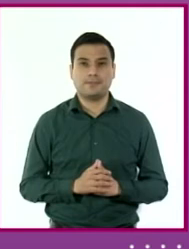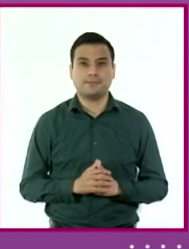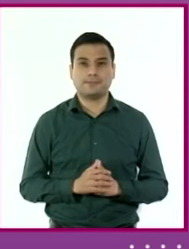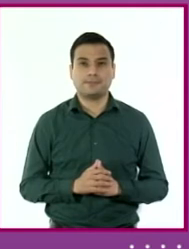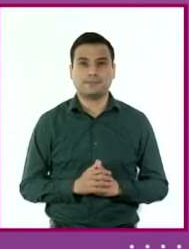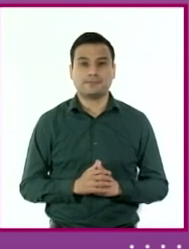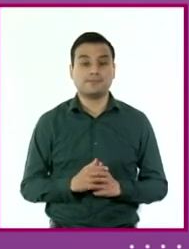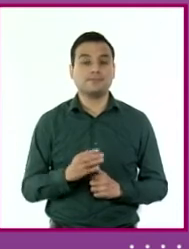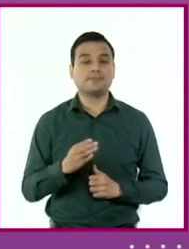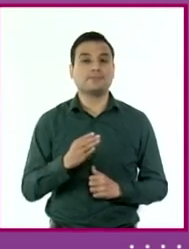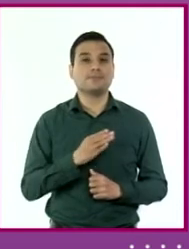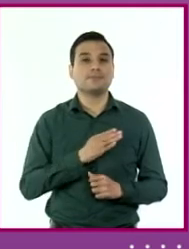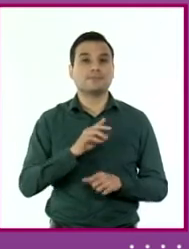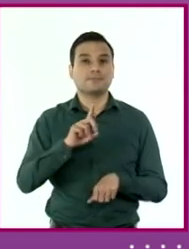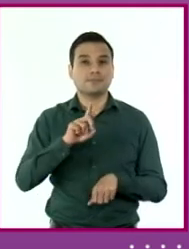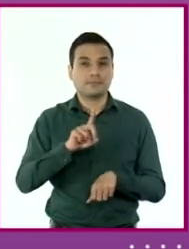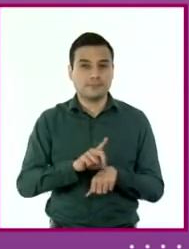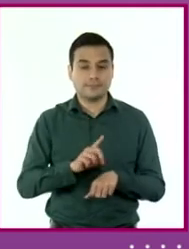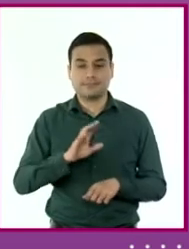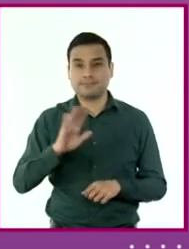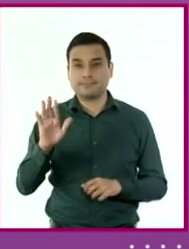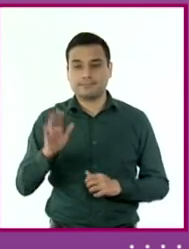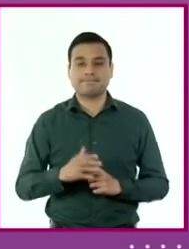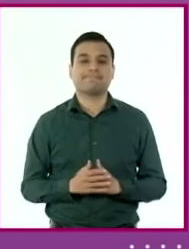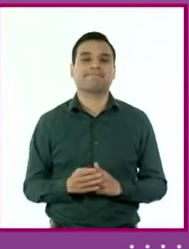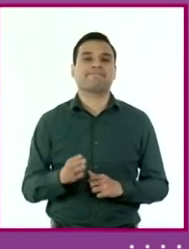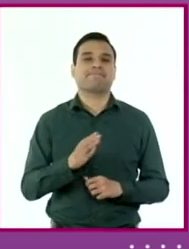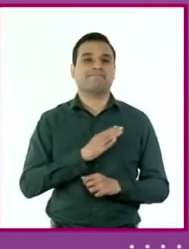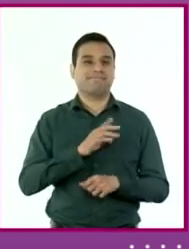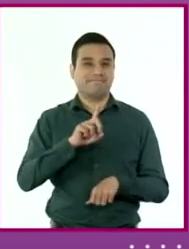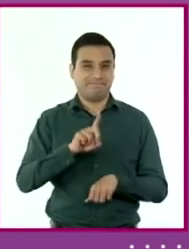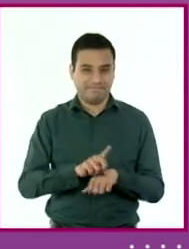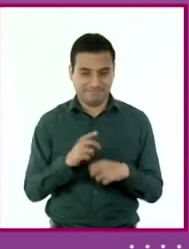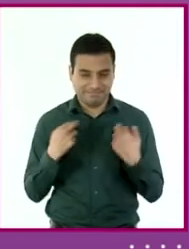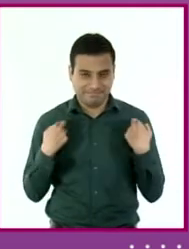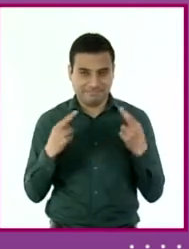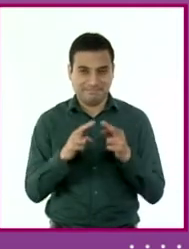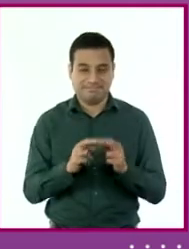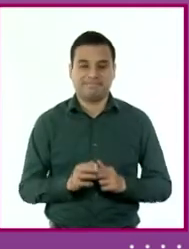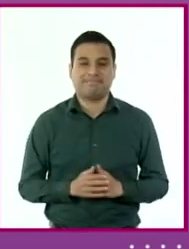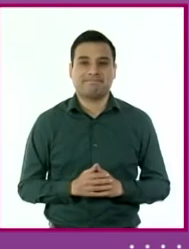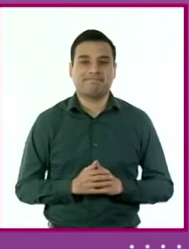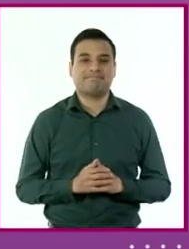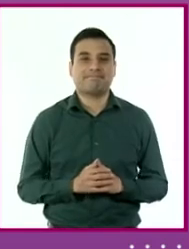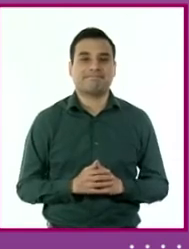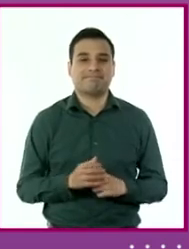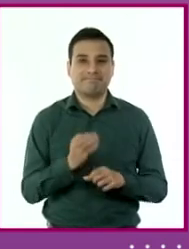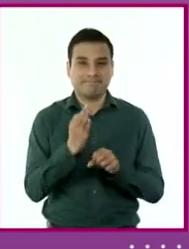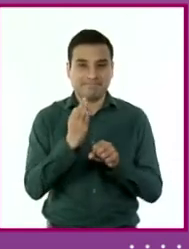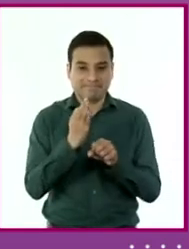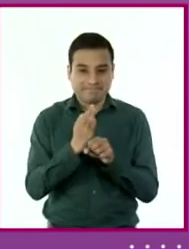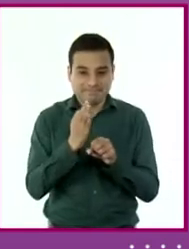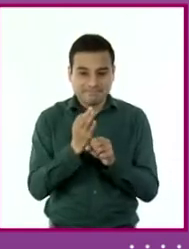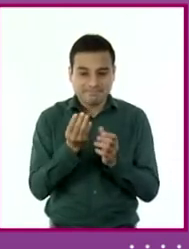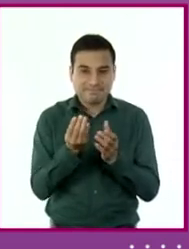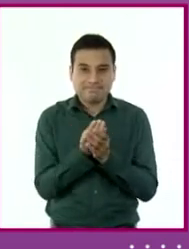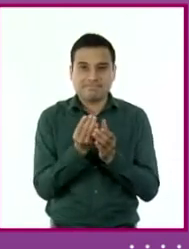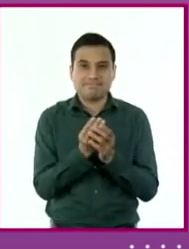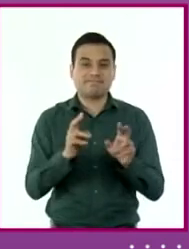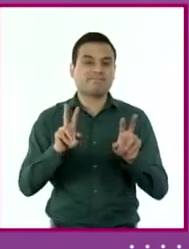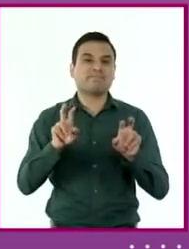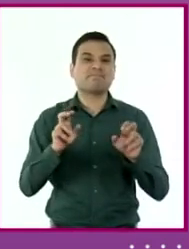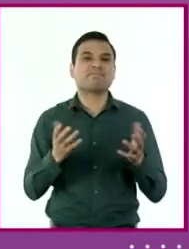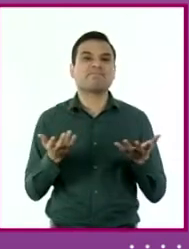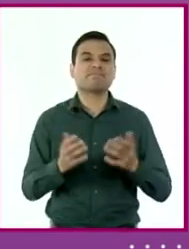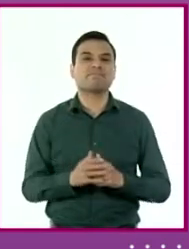Good morning, class. Good morning, teacher. En la clase de hoy, veremos cómo